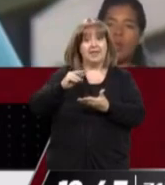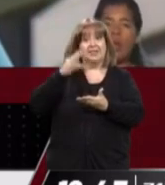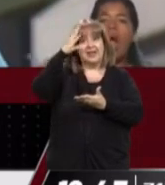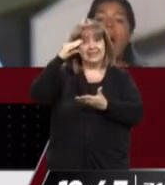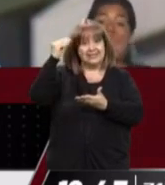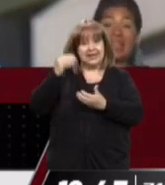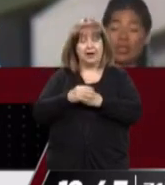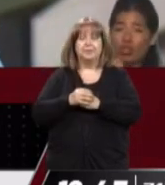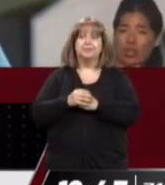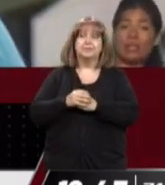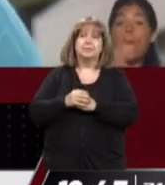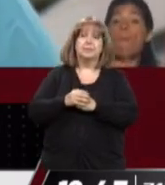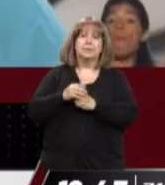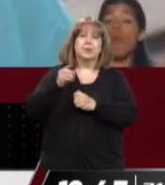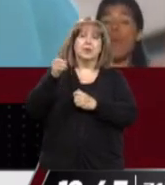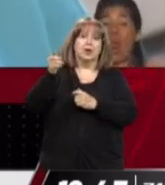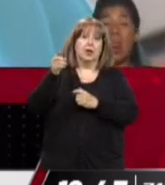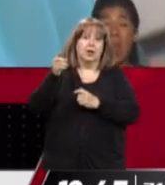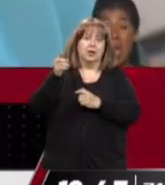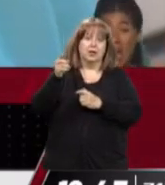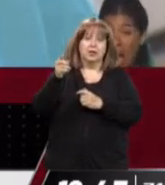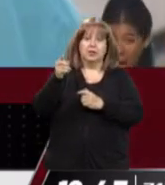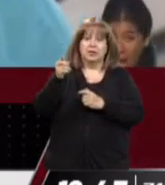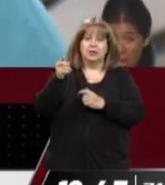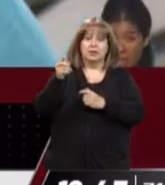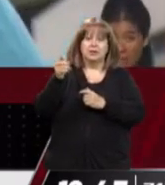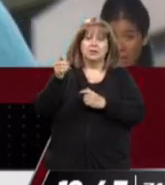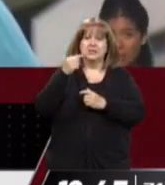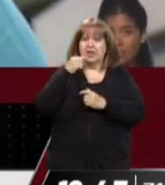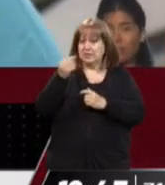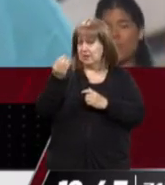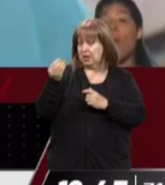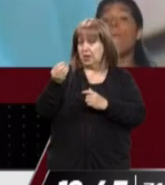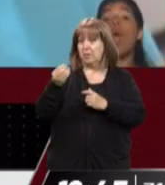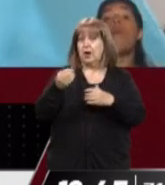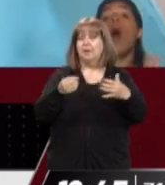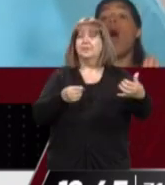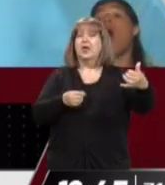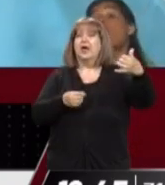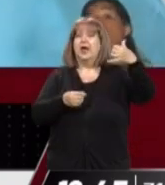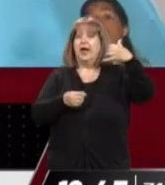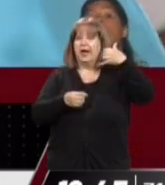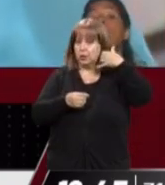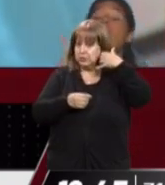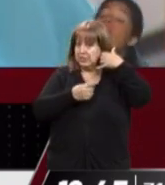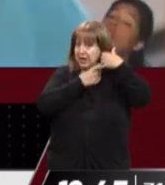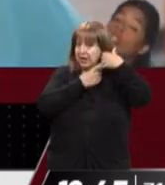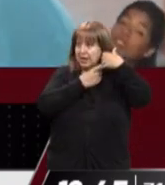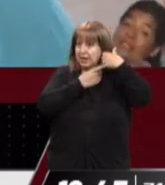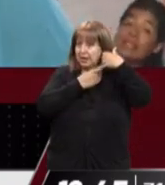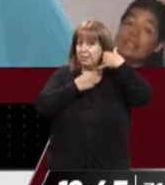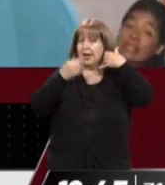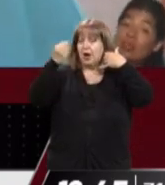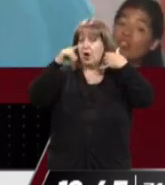que las pruebas ilegales en sí mismo, por ejemplo, un escuche legal no puede ser usada como prueba, pero si se comprueban los hechos que habla